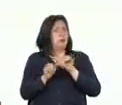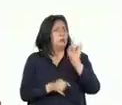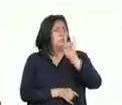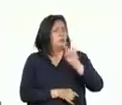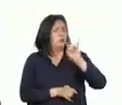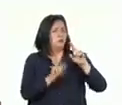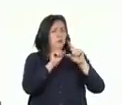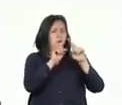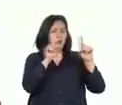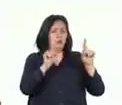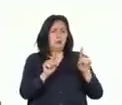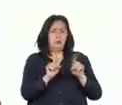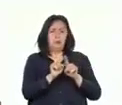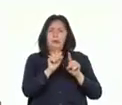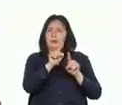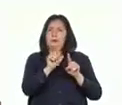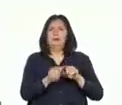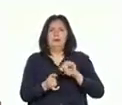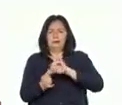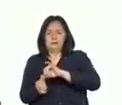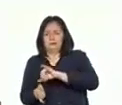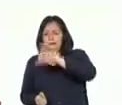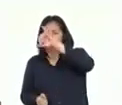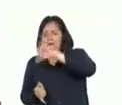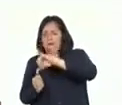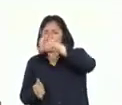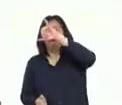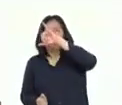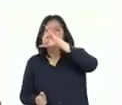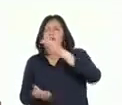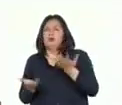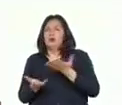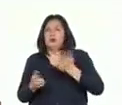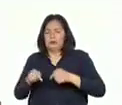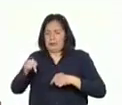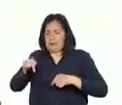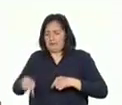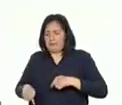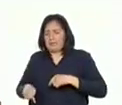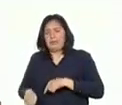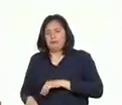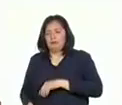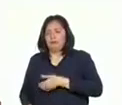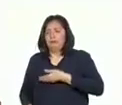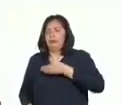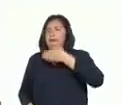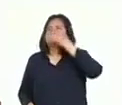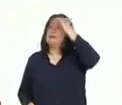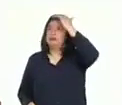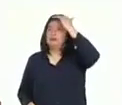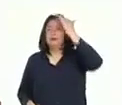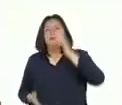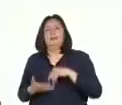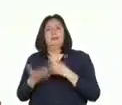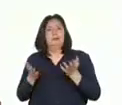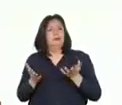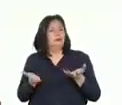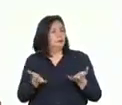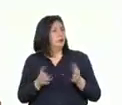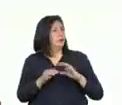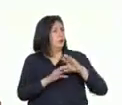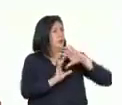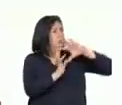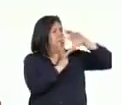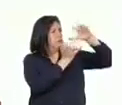cuadradito. La talla y la altura se miden desde la planta del pie hasta arriba de tu cabeza. En el mundo